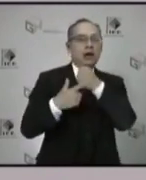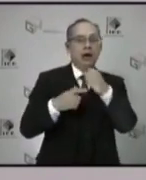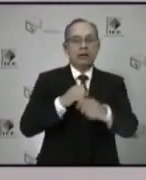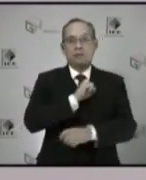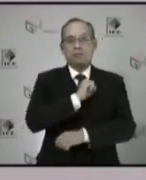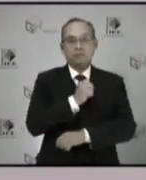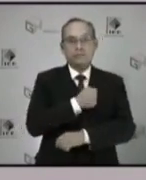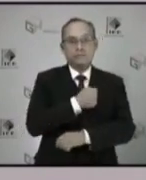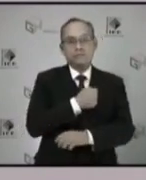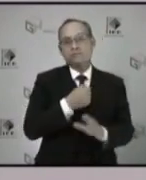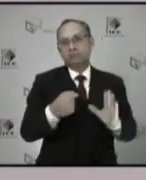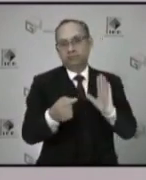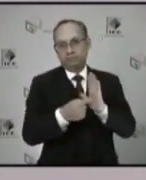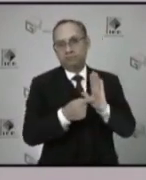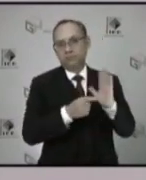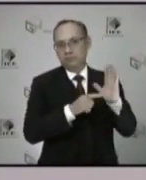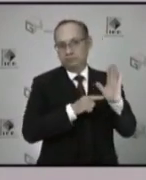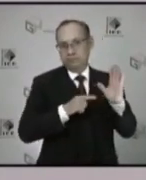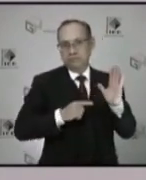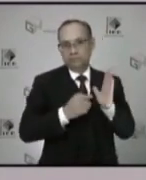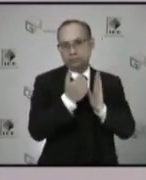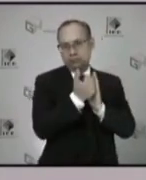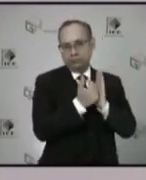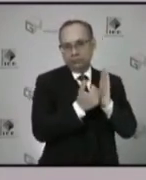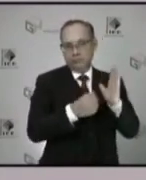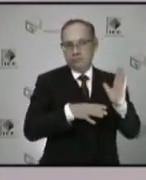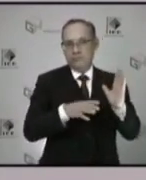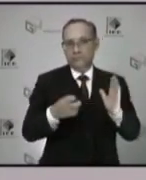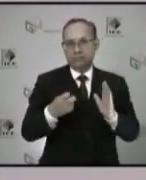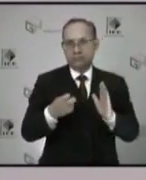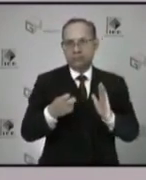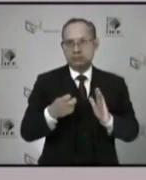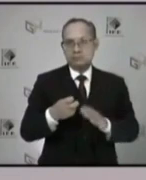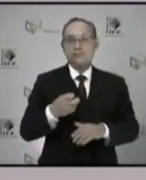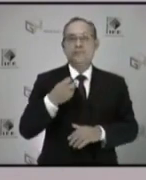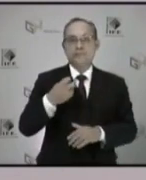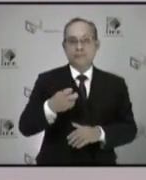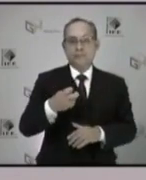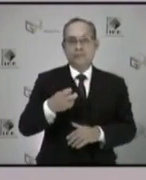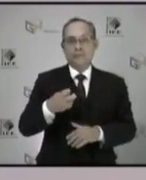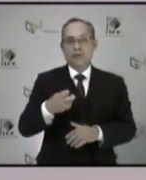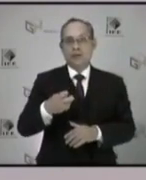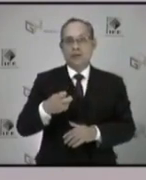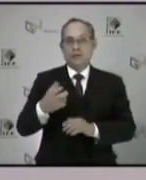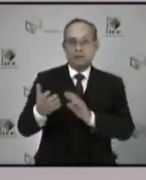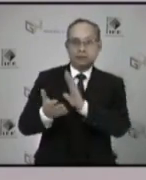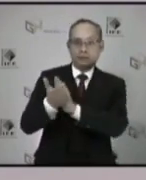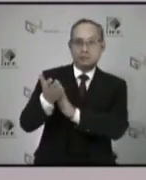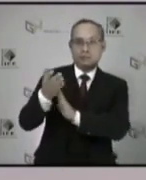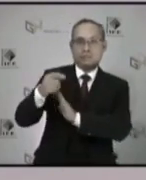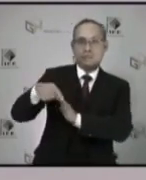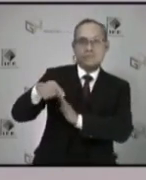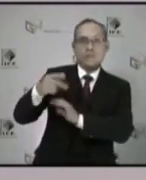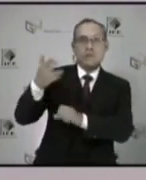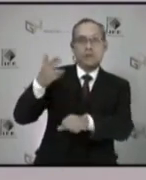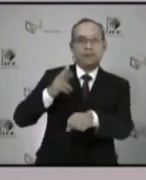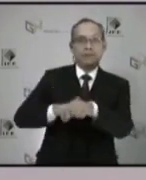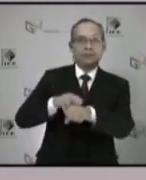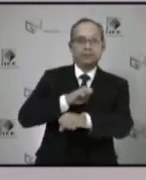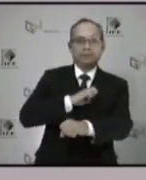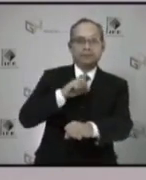punto, quiero informarles que se creará el hospital especializado en